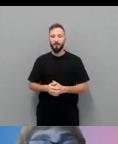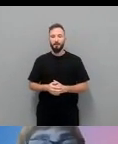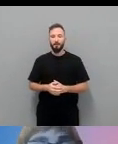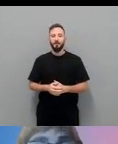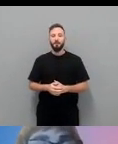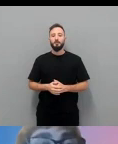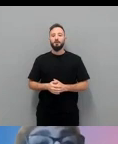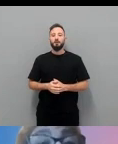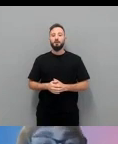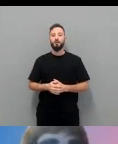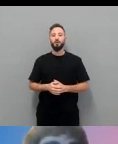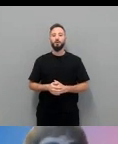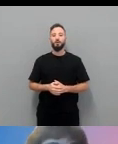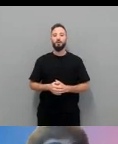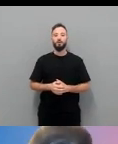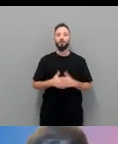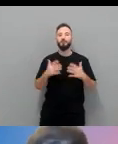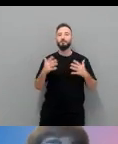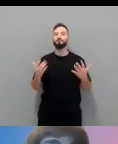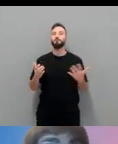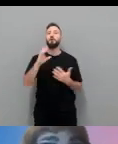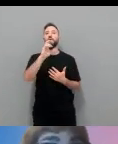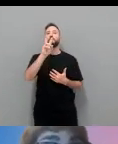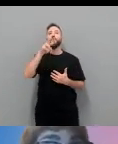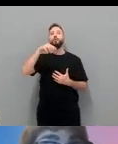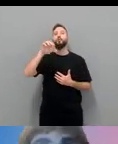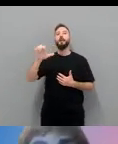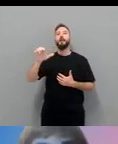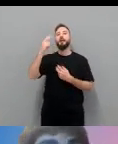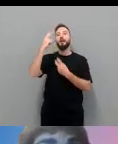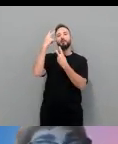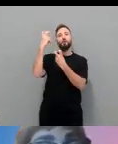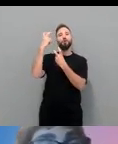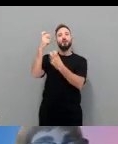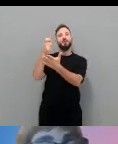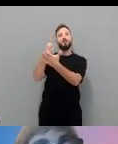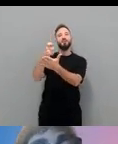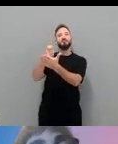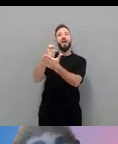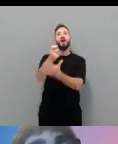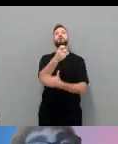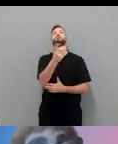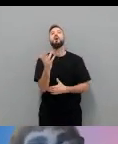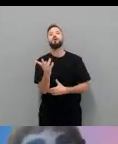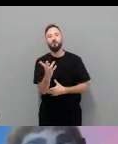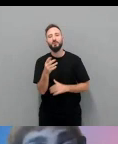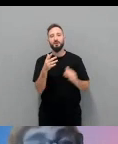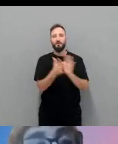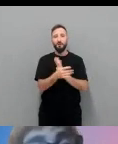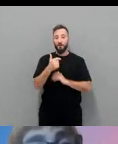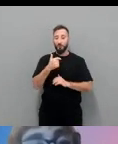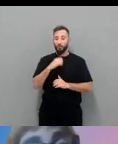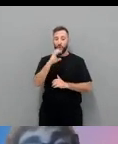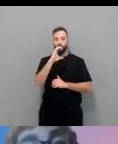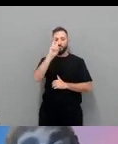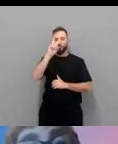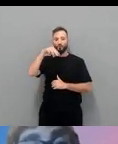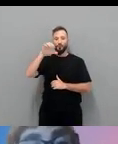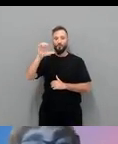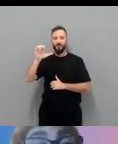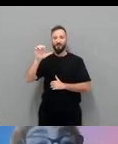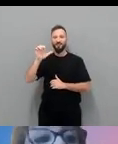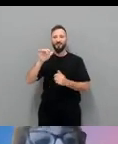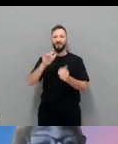¿Cuánto cotiza la CUME? Pues todo el tiempo. Yo estoy cotizando siempre, todos los periodos que tenga de CUME, todos los periodos se